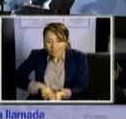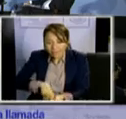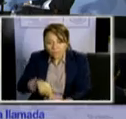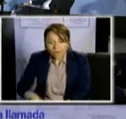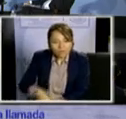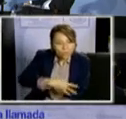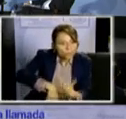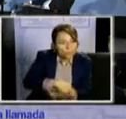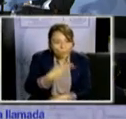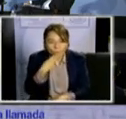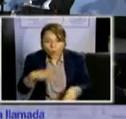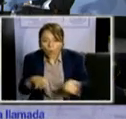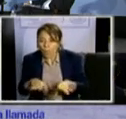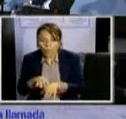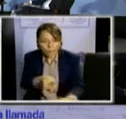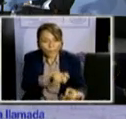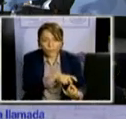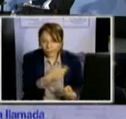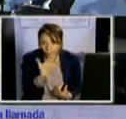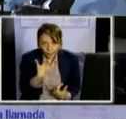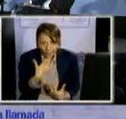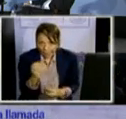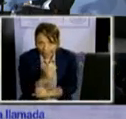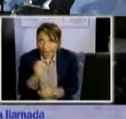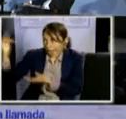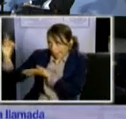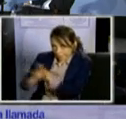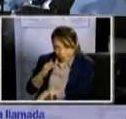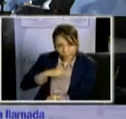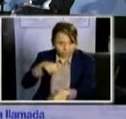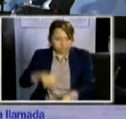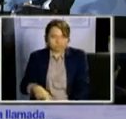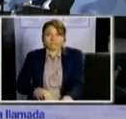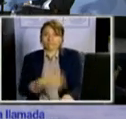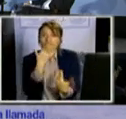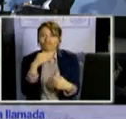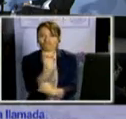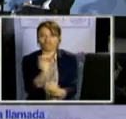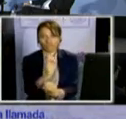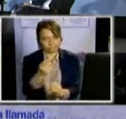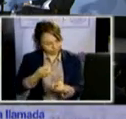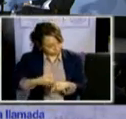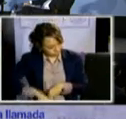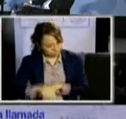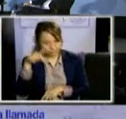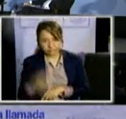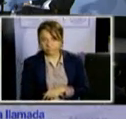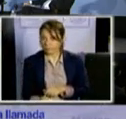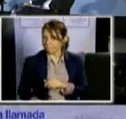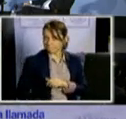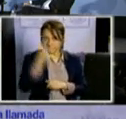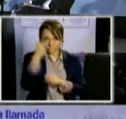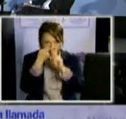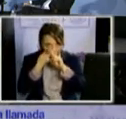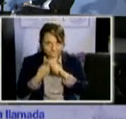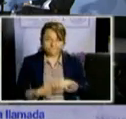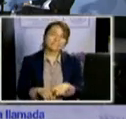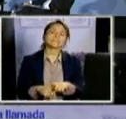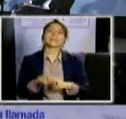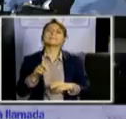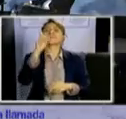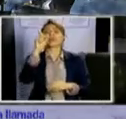El financiamiento a lo largo para movilizar 100,000 millones de dólares para el 2020. Aquí tenemos que